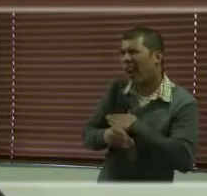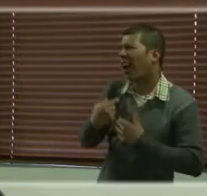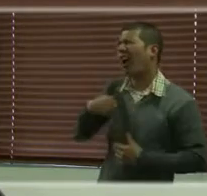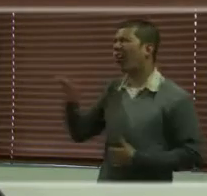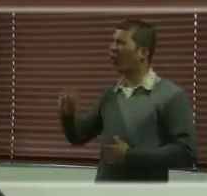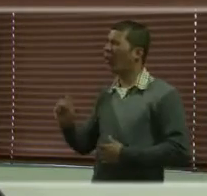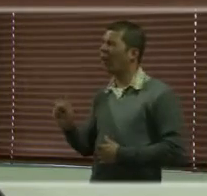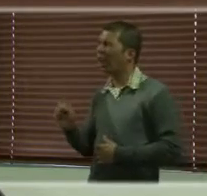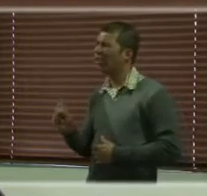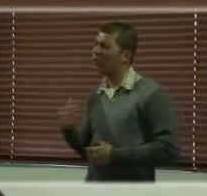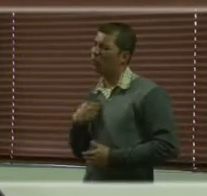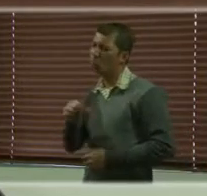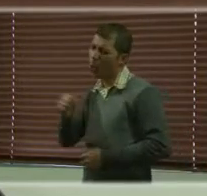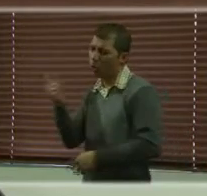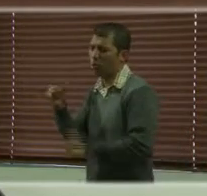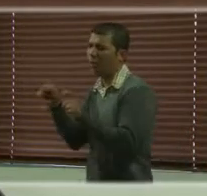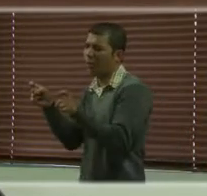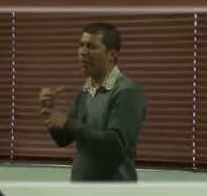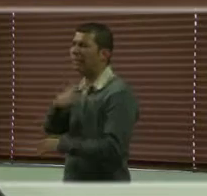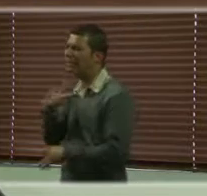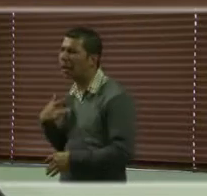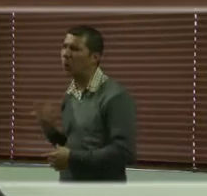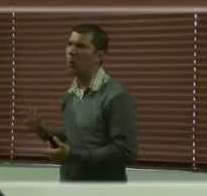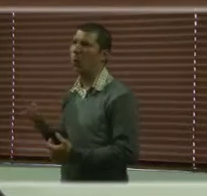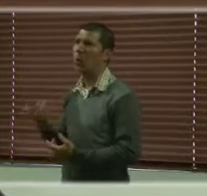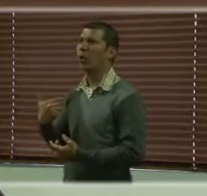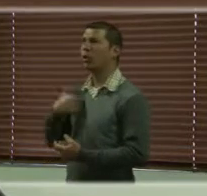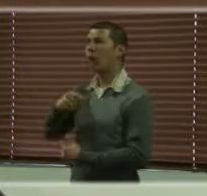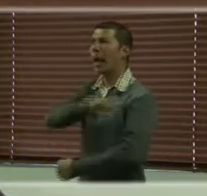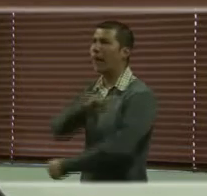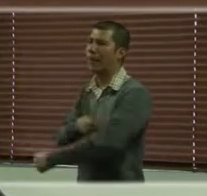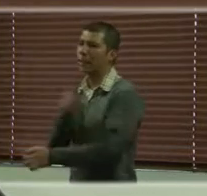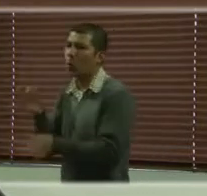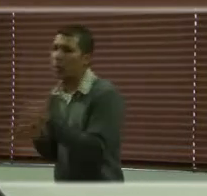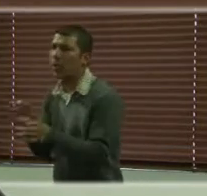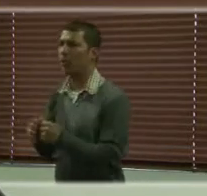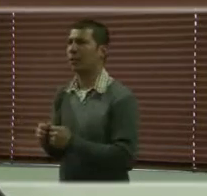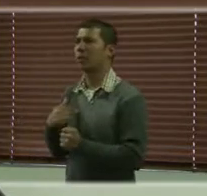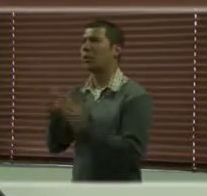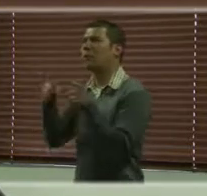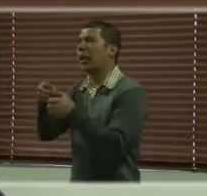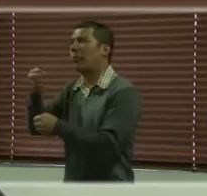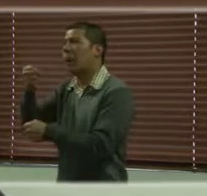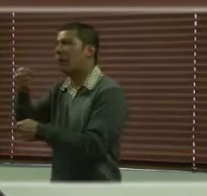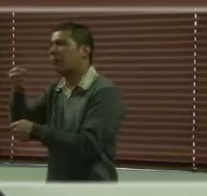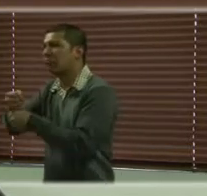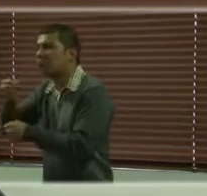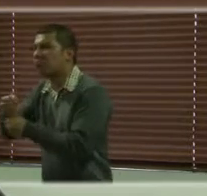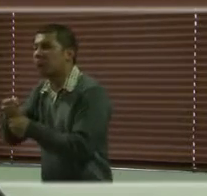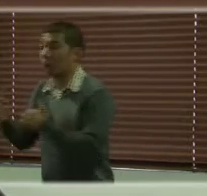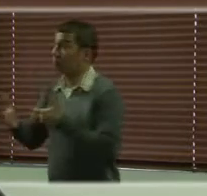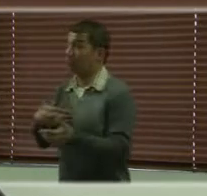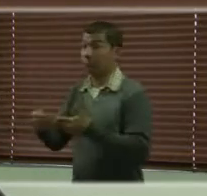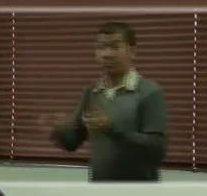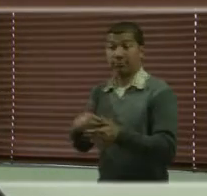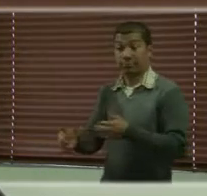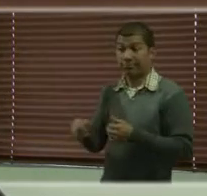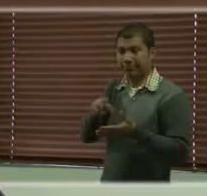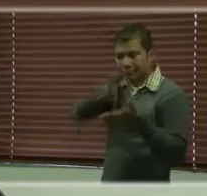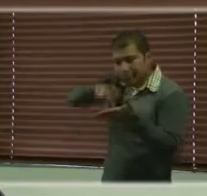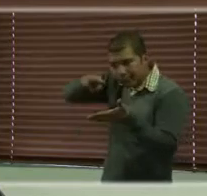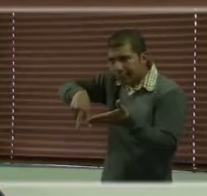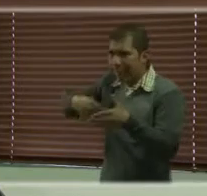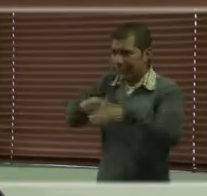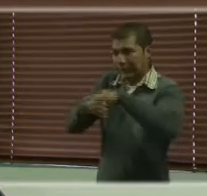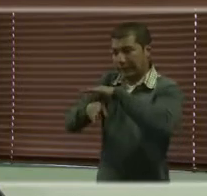temas de salud o en capacidad jurídica o en empleo es importante y actualmente el comité está trabajando